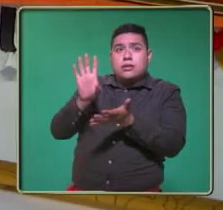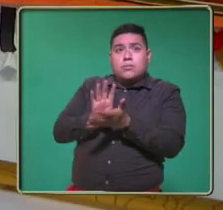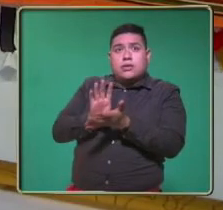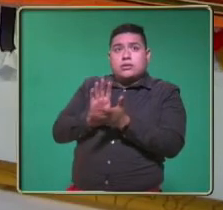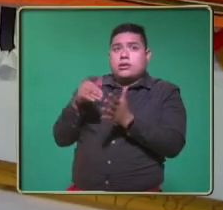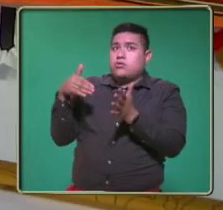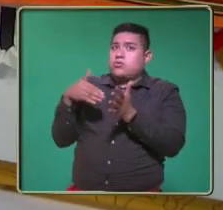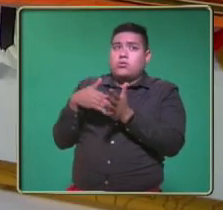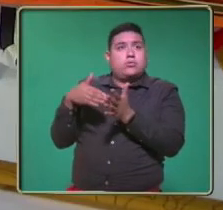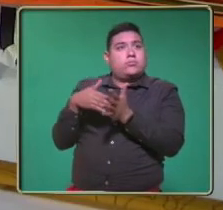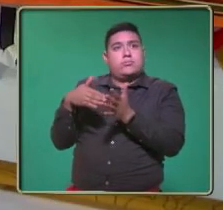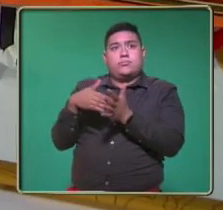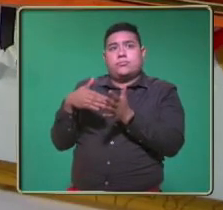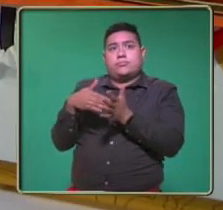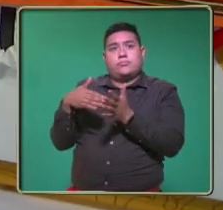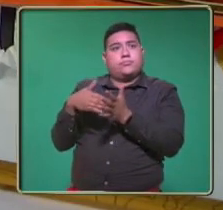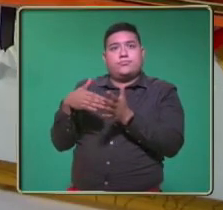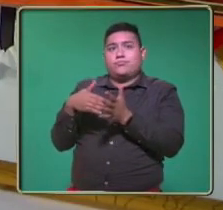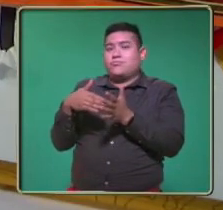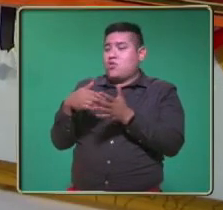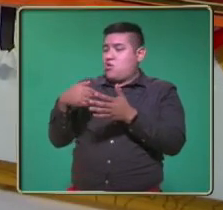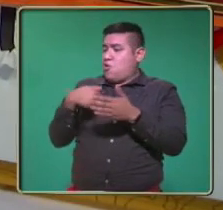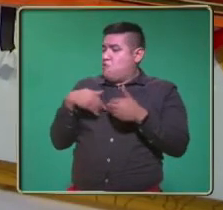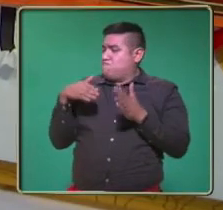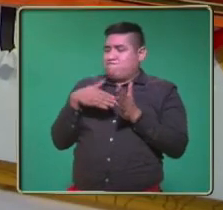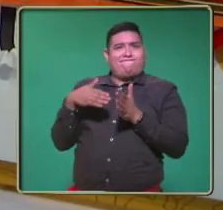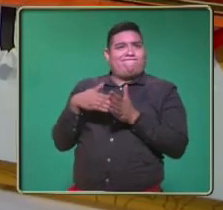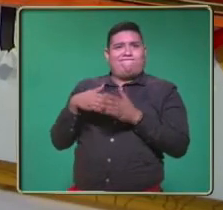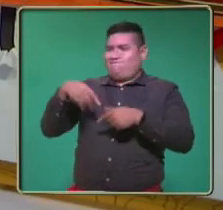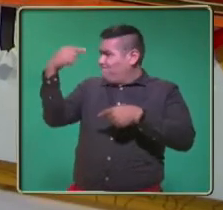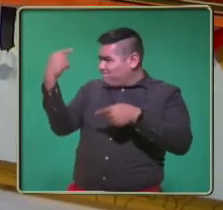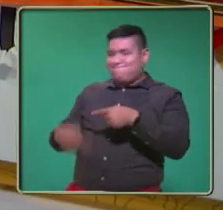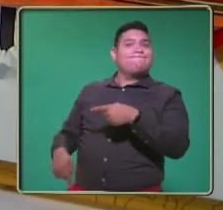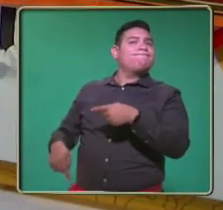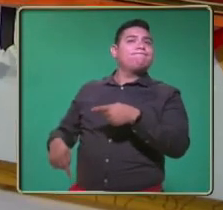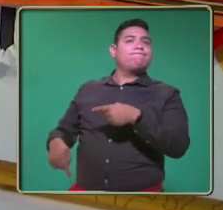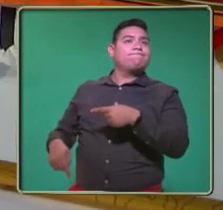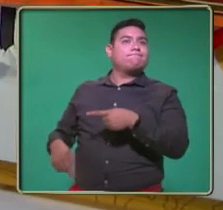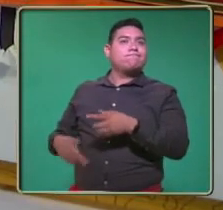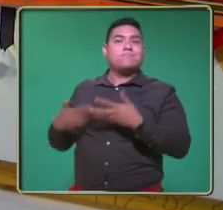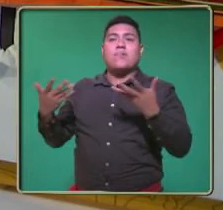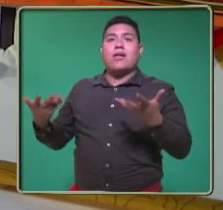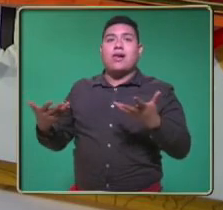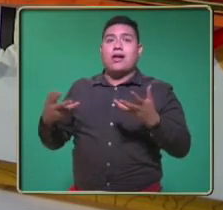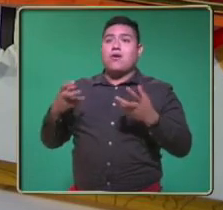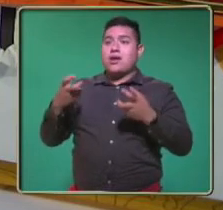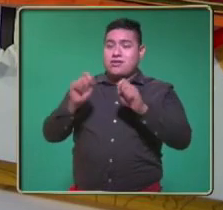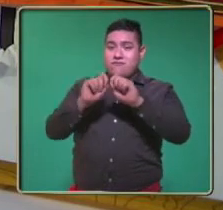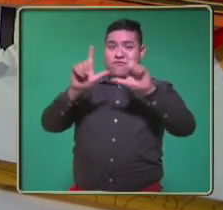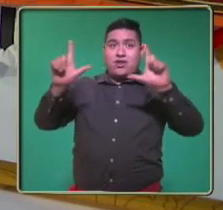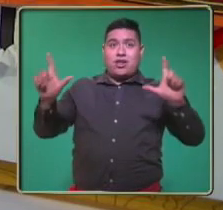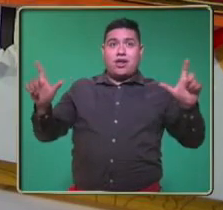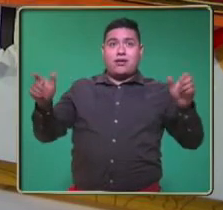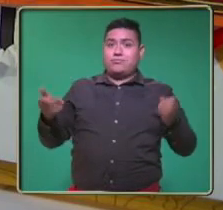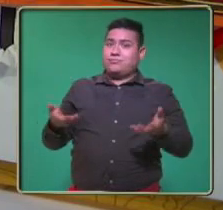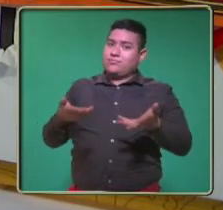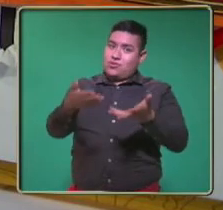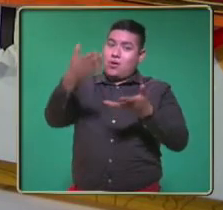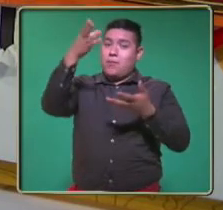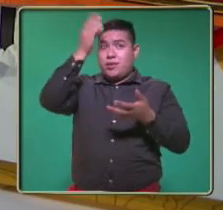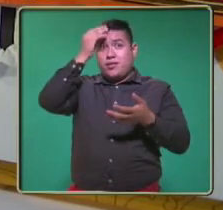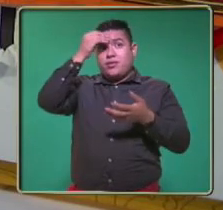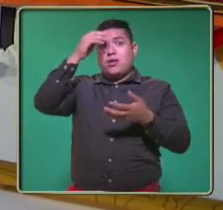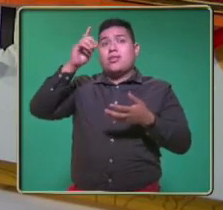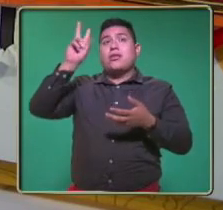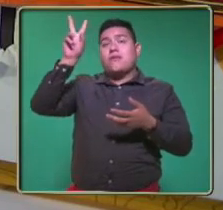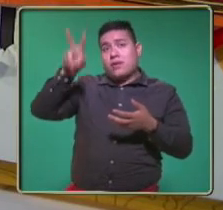limita, no los limitemos nosotros, ¿verdad? Entonces, quédese con este mensaje, lléveselo a casita y de